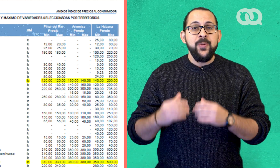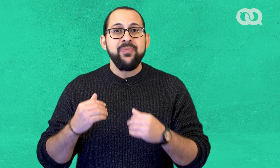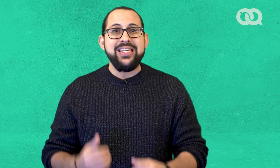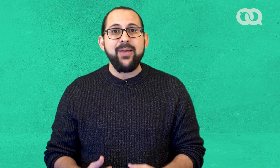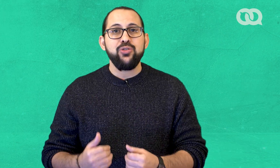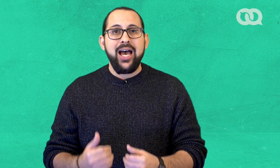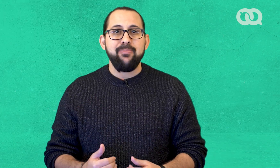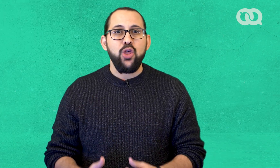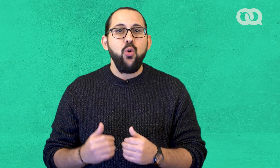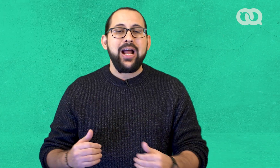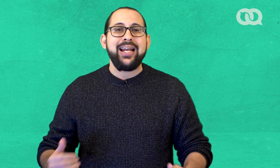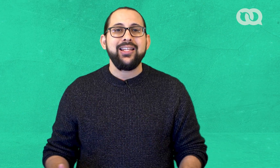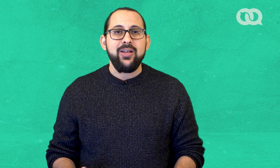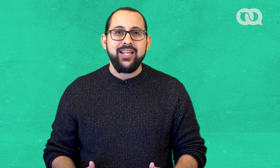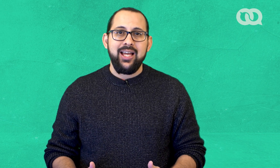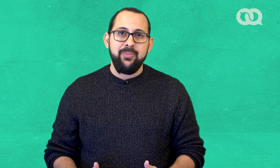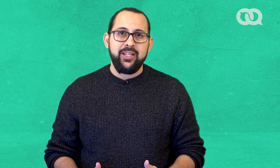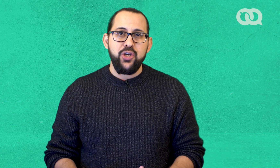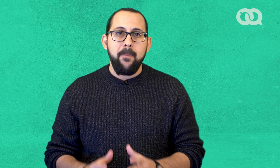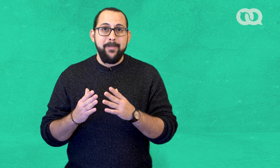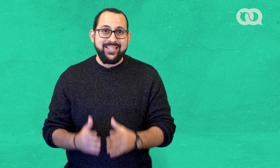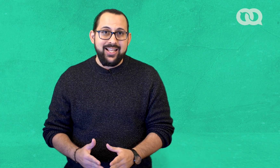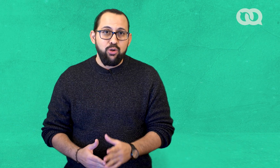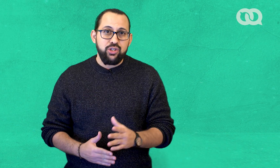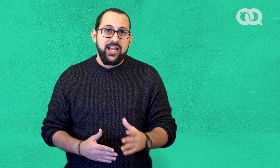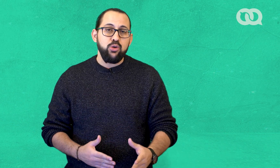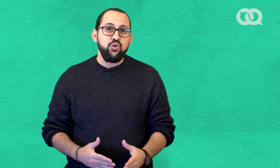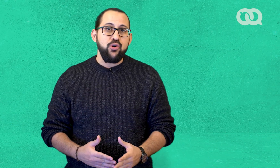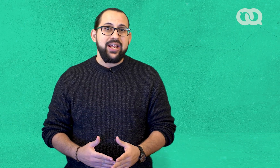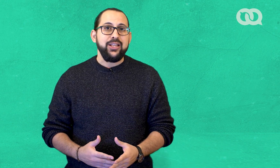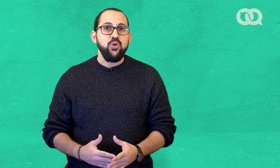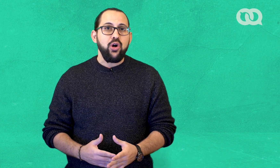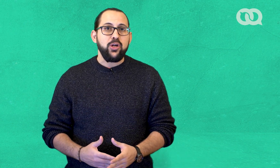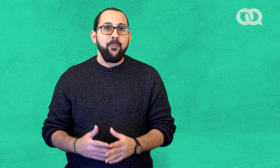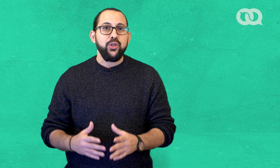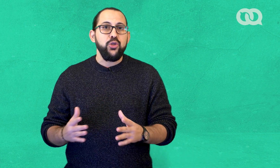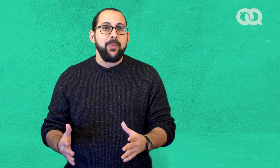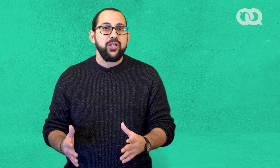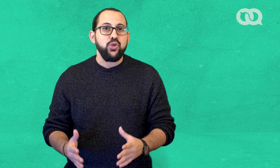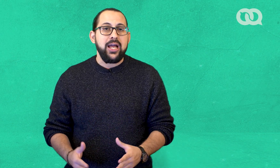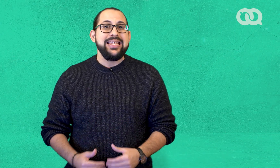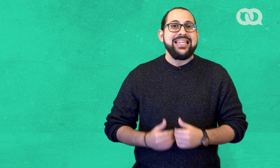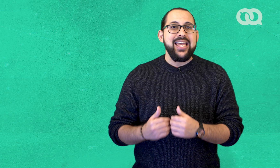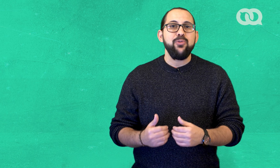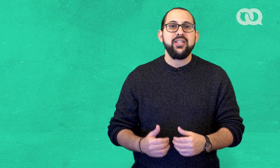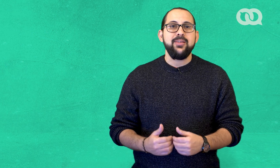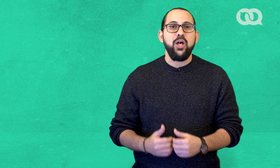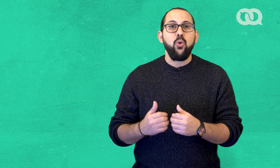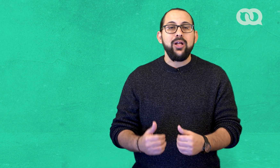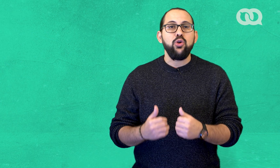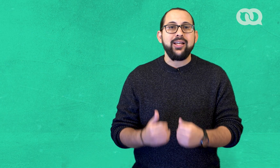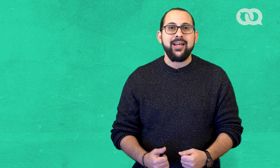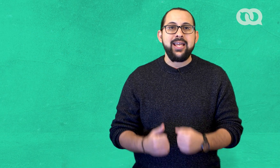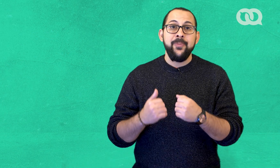promediados, y hemos armado una canasta básica de alimentación basándonos en el consumo real de un hogar compuesto de una persona, y hemos